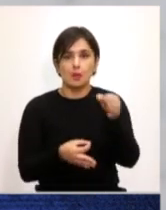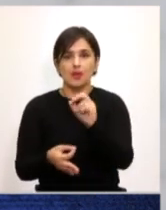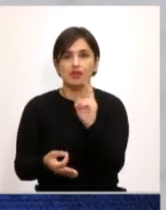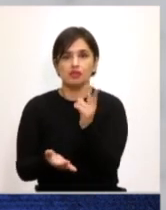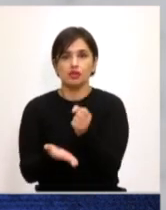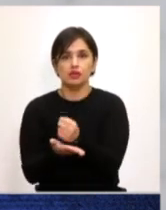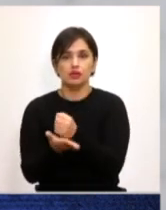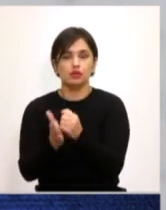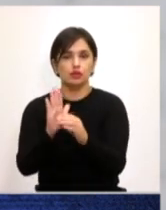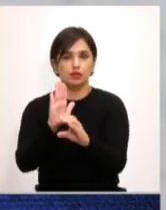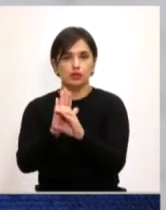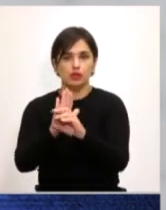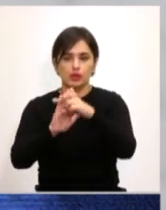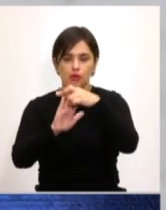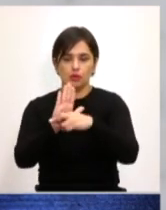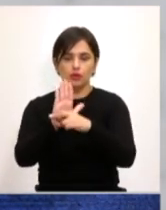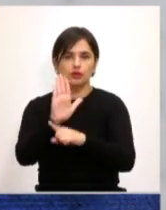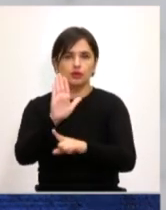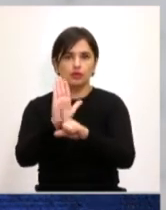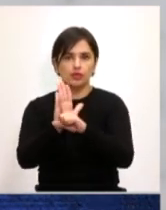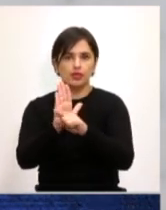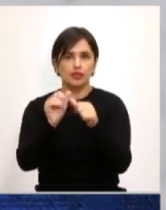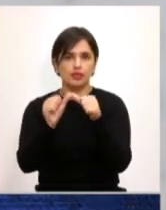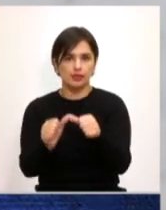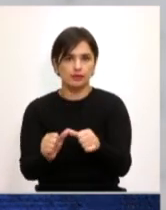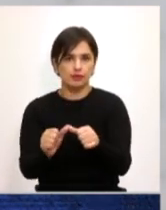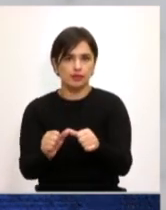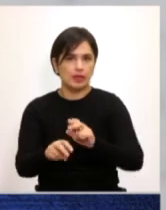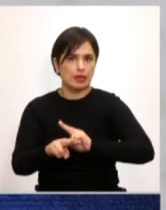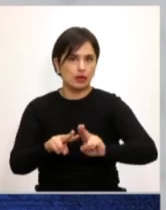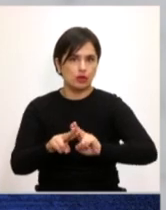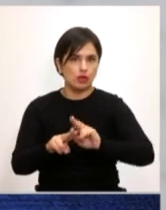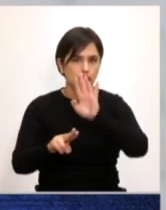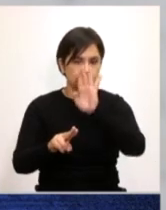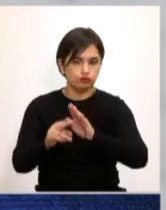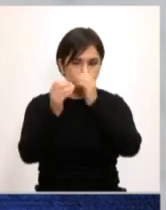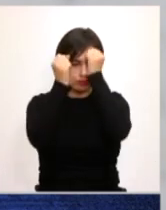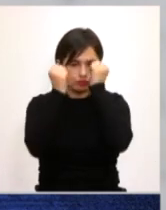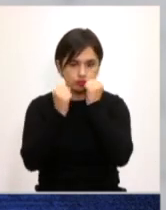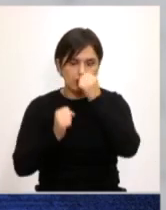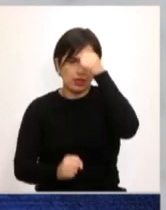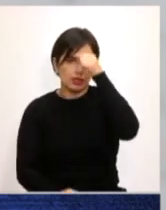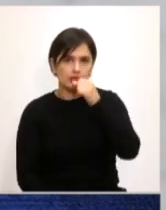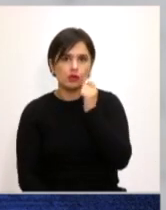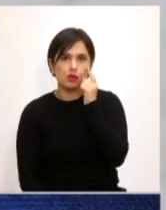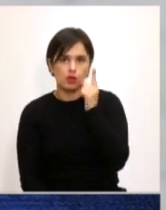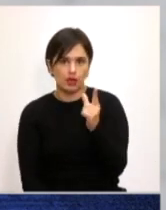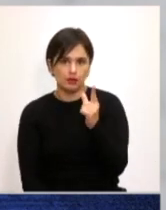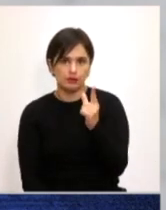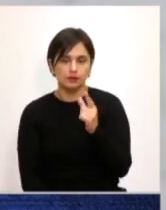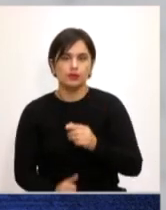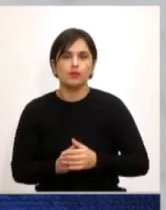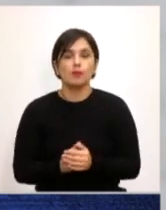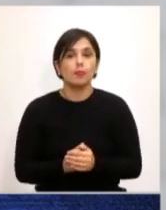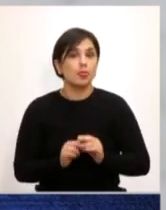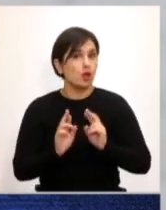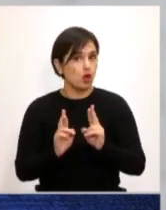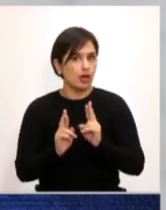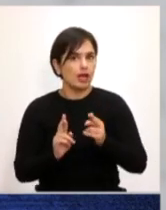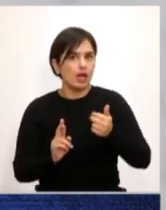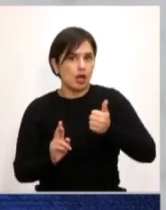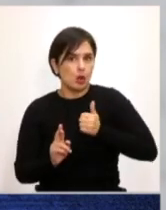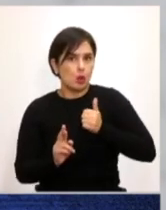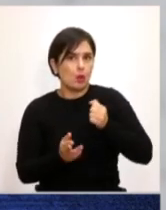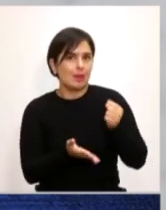constitucional el proyecto de ley que determina las conductas terroristas y su sanción, iniciativa que esperamos cumpla su trámite